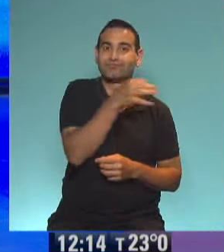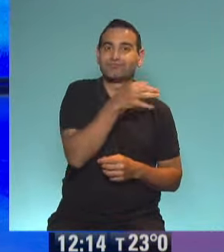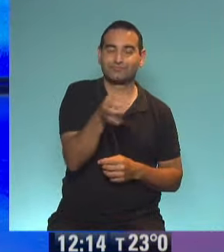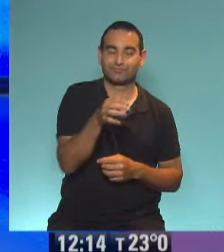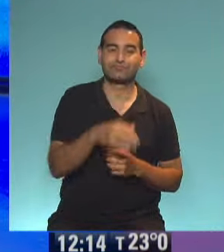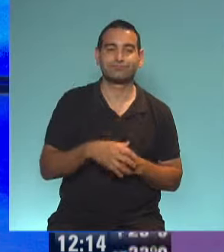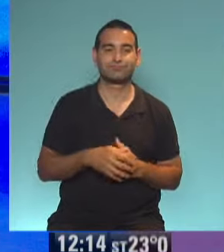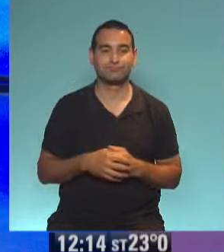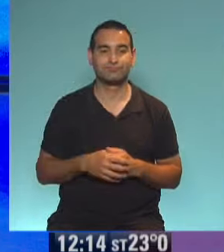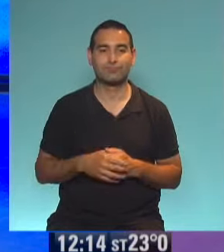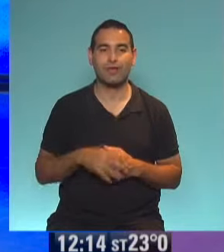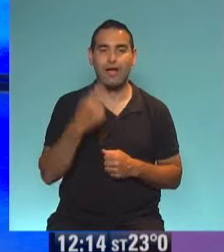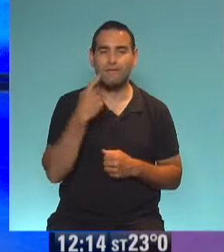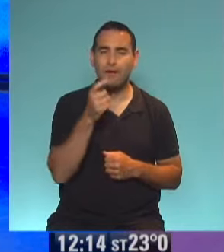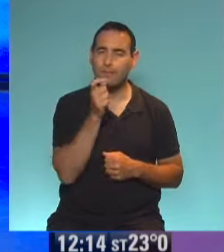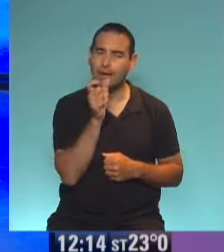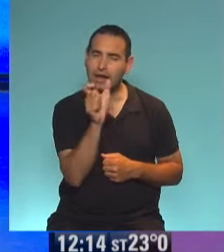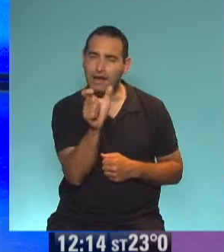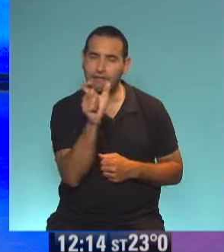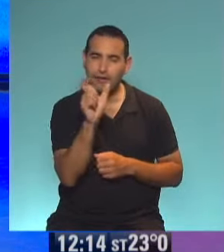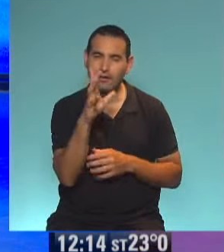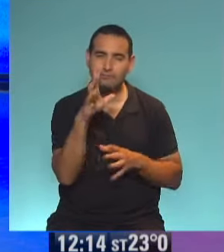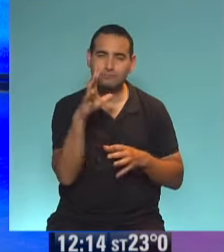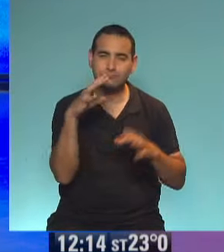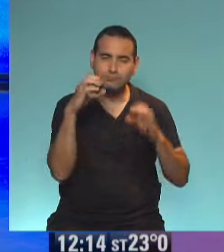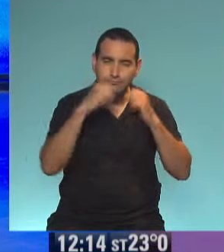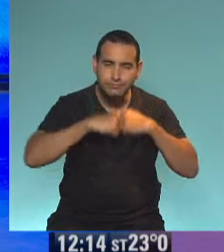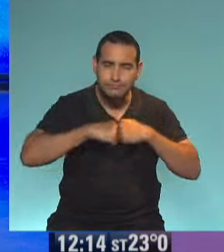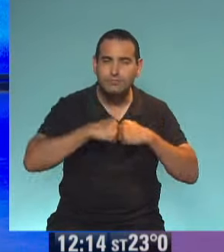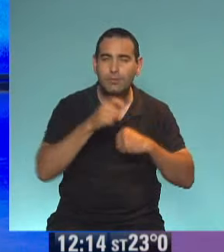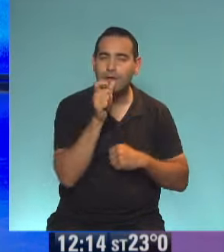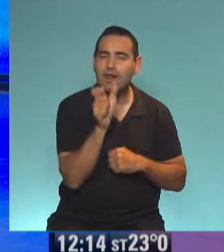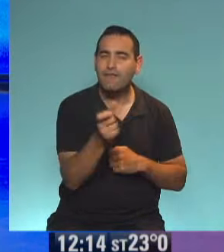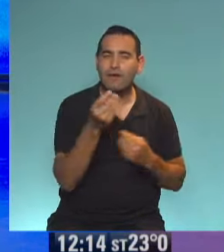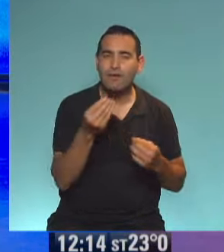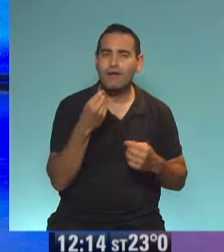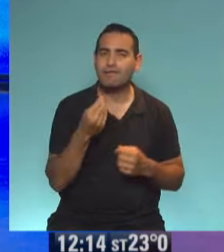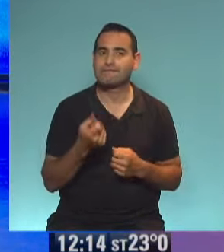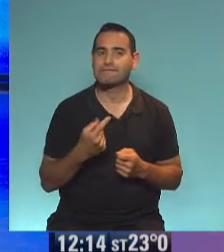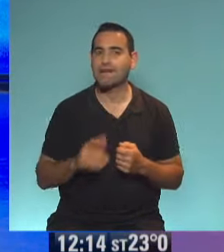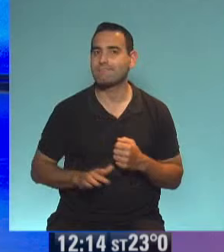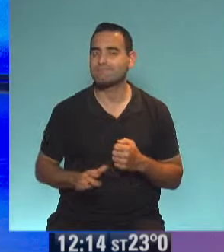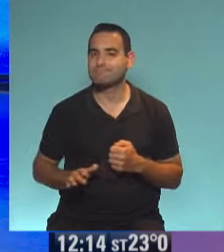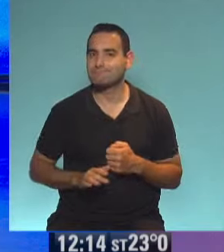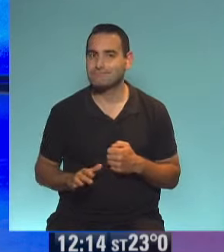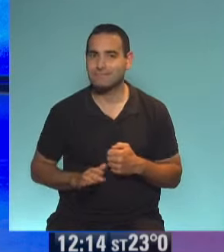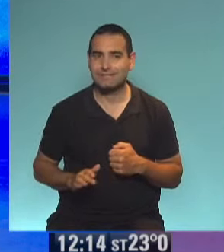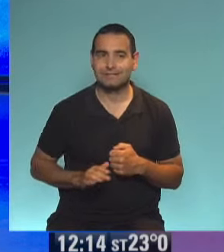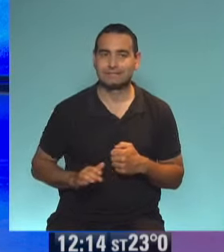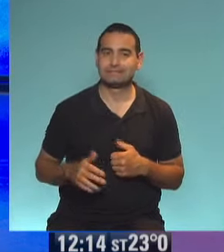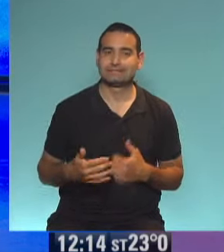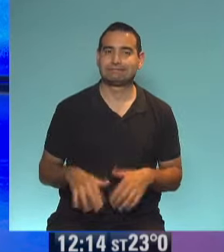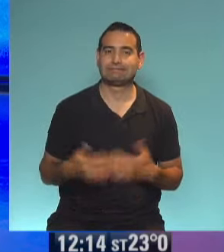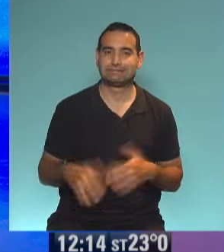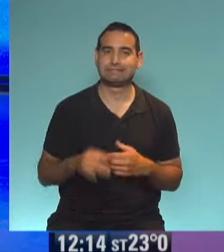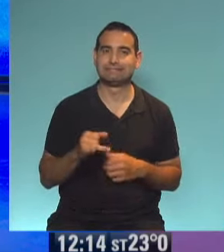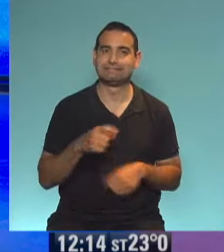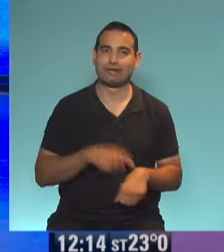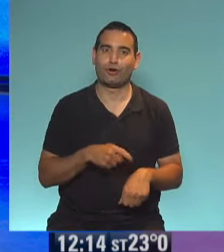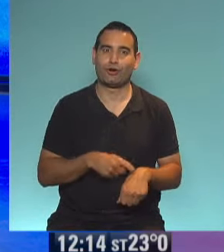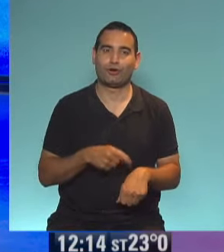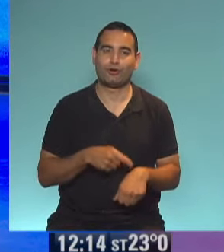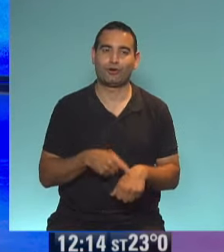encontrar cuál es la palabra oculta. Uy, lo veo y ya me da hambre a esta hora. Ve sí, eso. A mí también. De